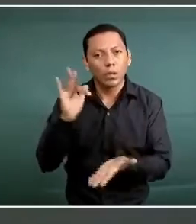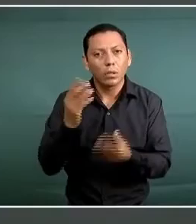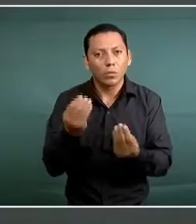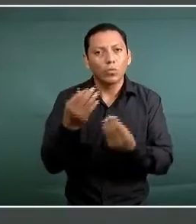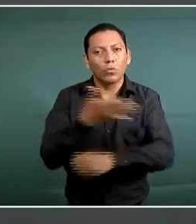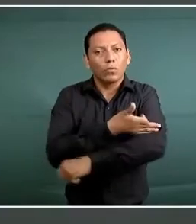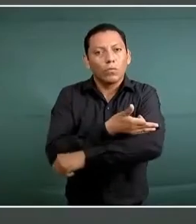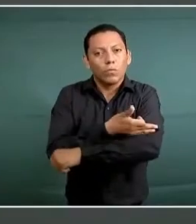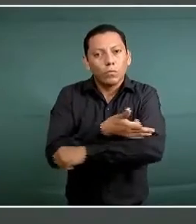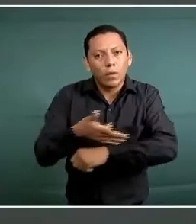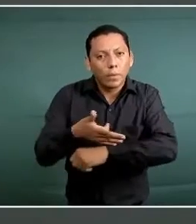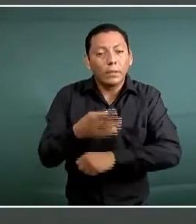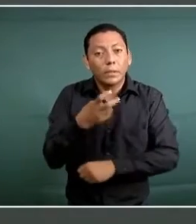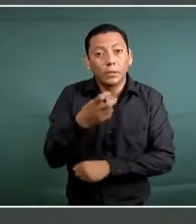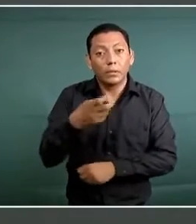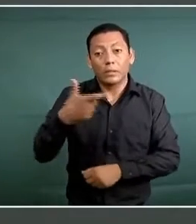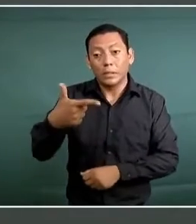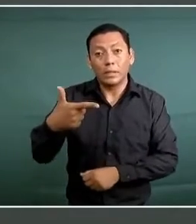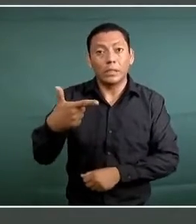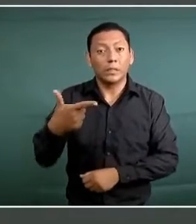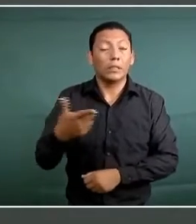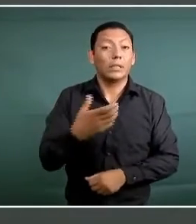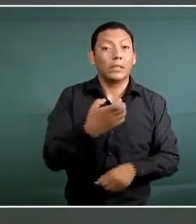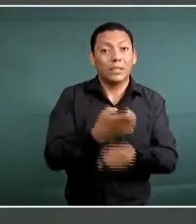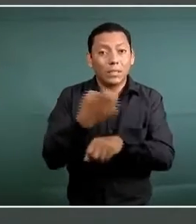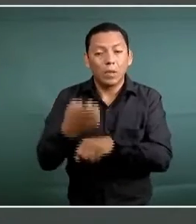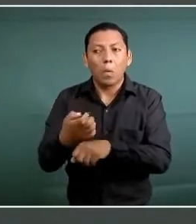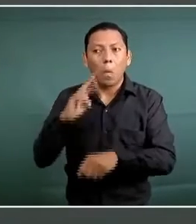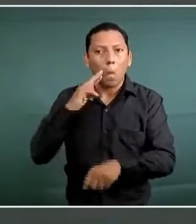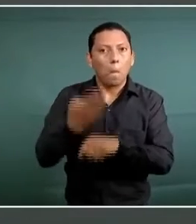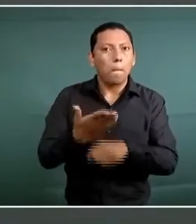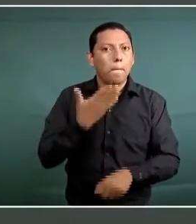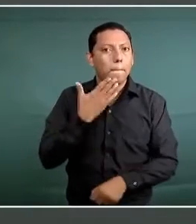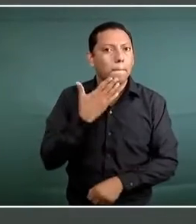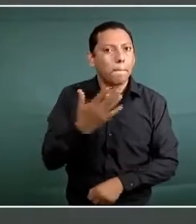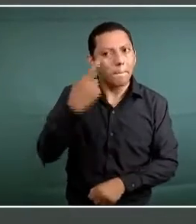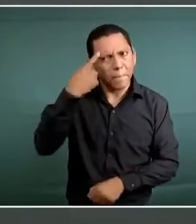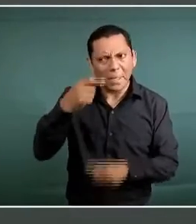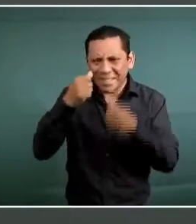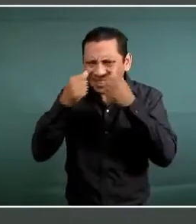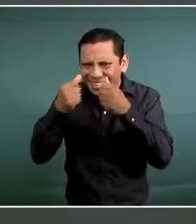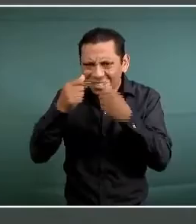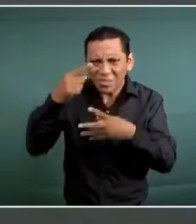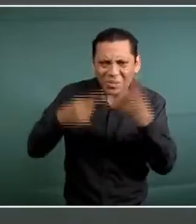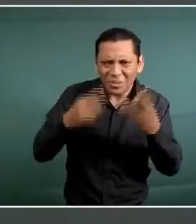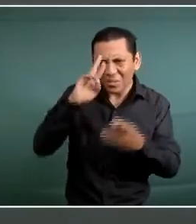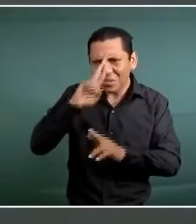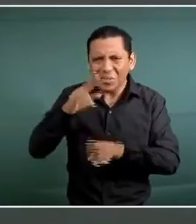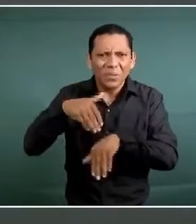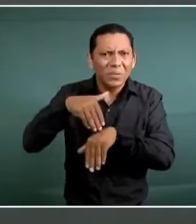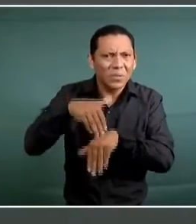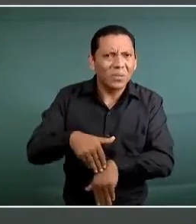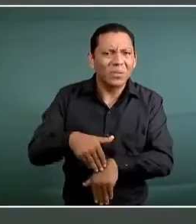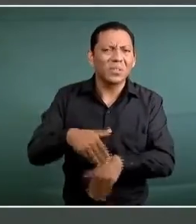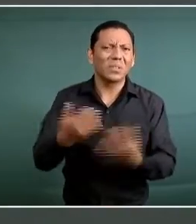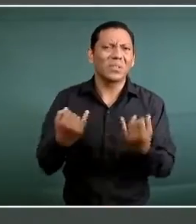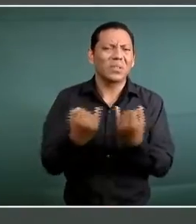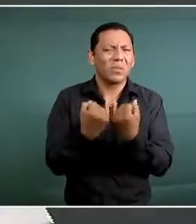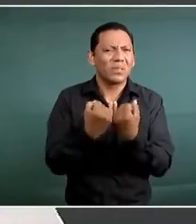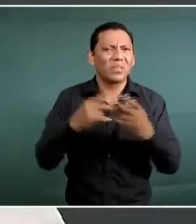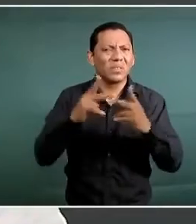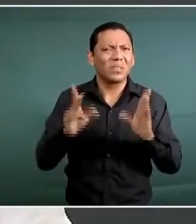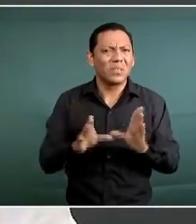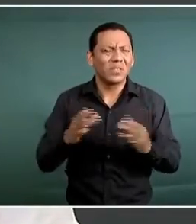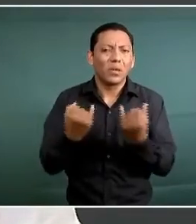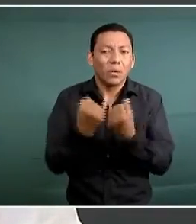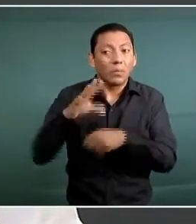las familias de estas siete entidades que han sido muy responsables para atender las recomendaciones del Sistema Nacional de Protección